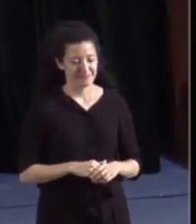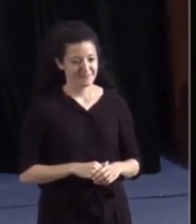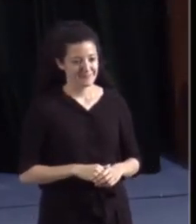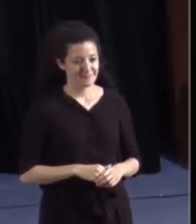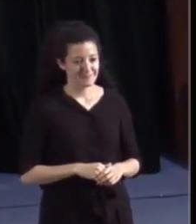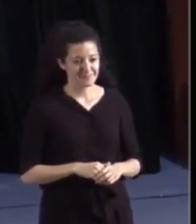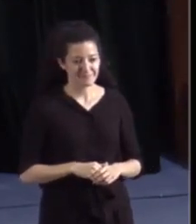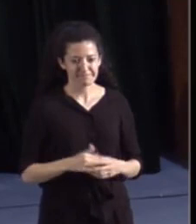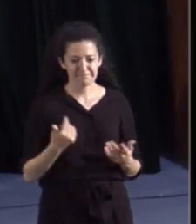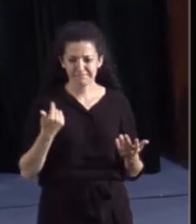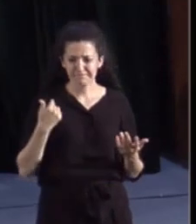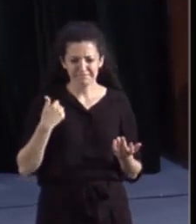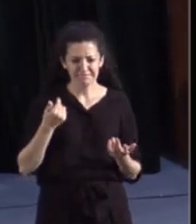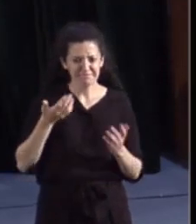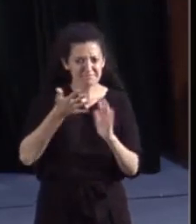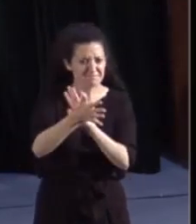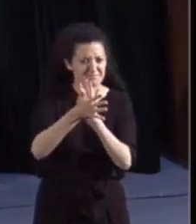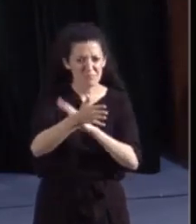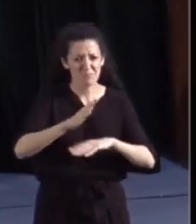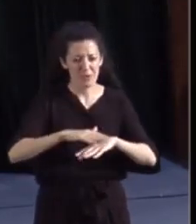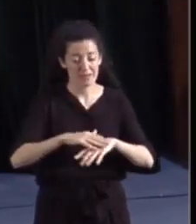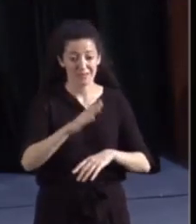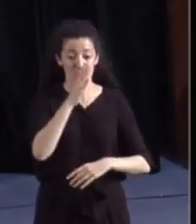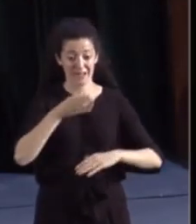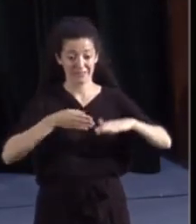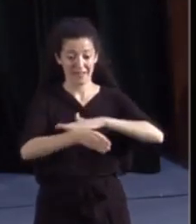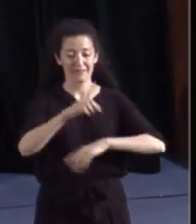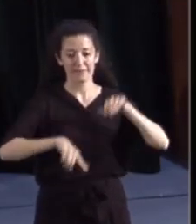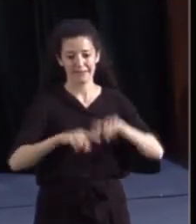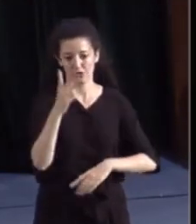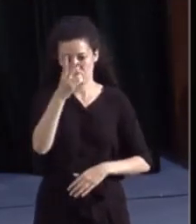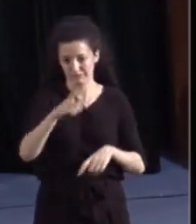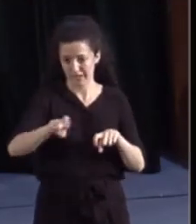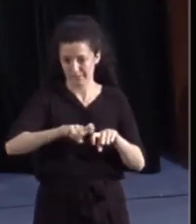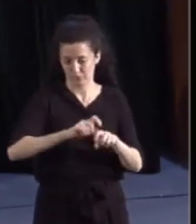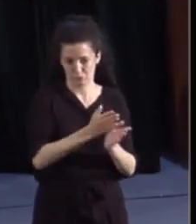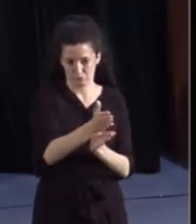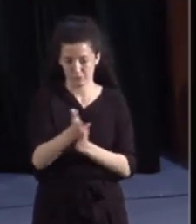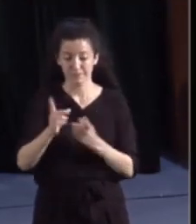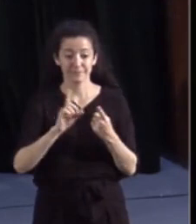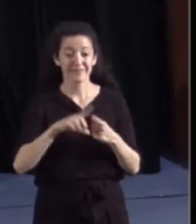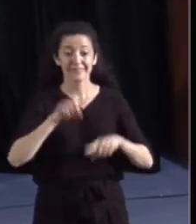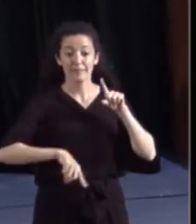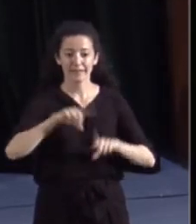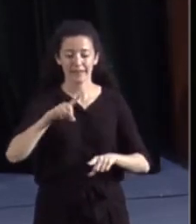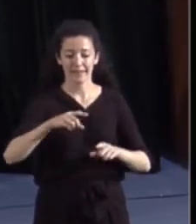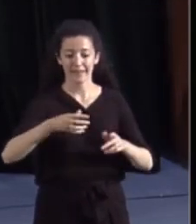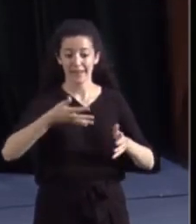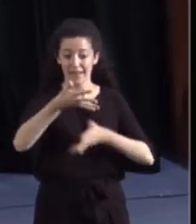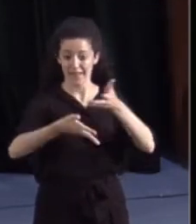Esto lo digo porque la accesibilidad va a depender de dos aspectos. Por un lado, el aspecto lingüístico, la calidad de la lengua de signos que